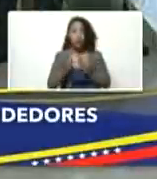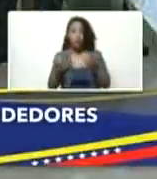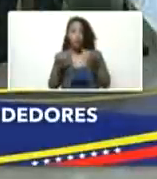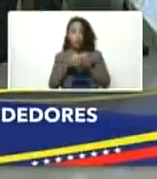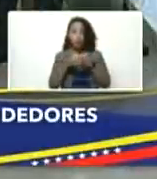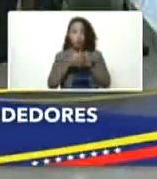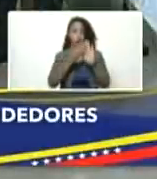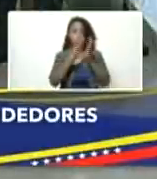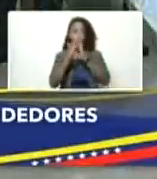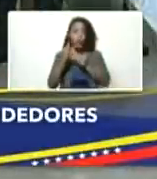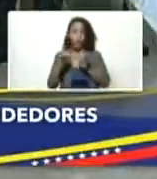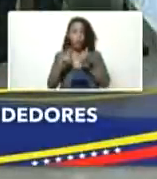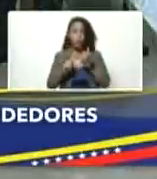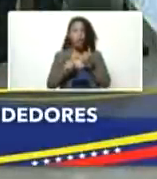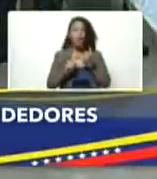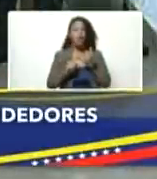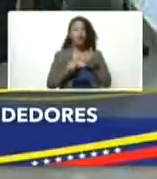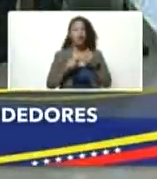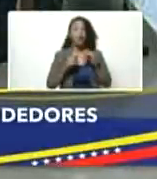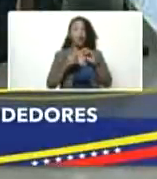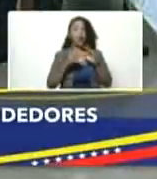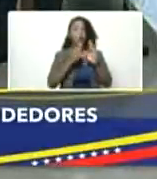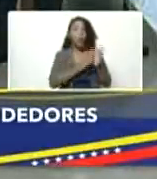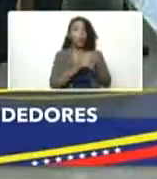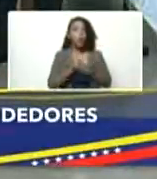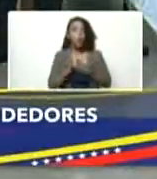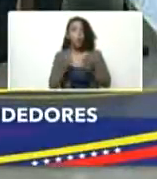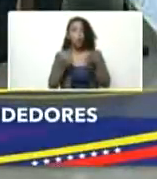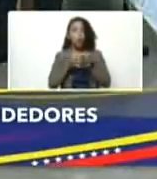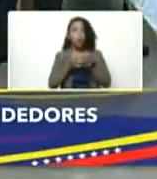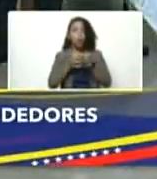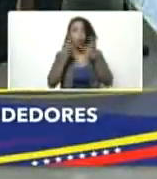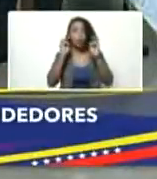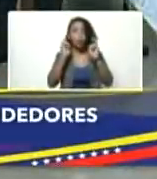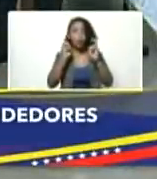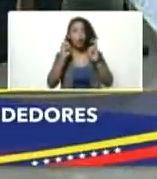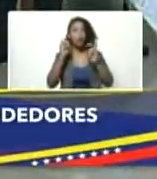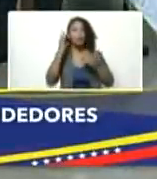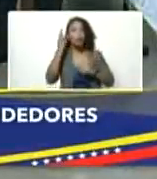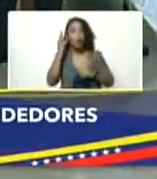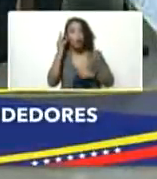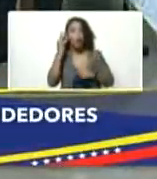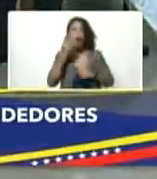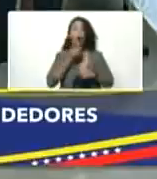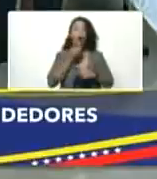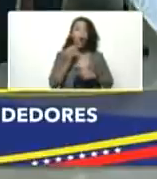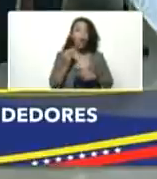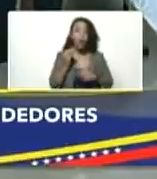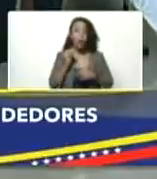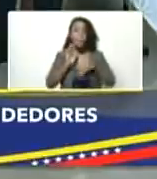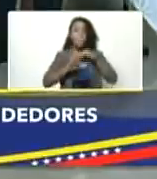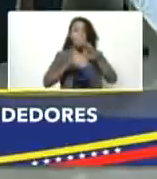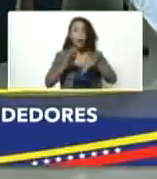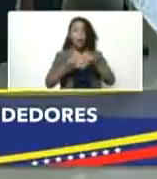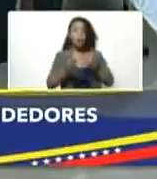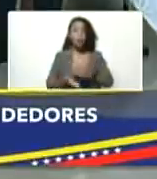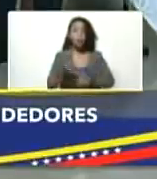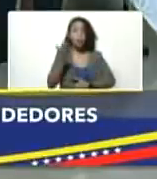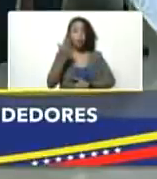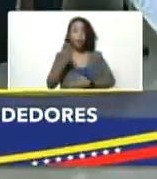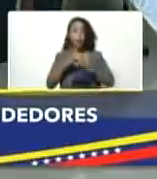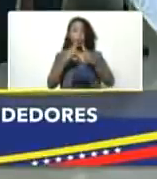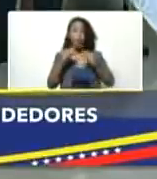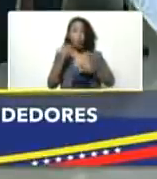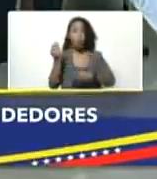comunales, organizados en los sectores de mujeres, de jóvenes, han dado un paso muy importante y todos son